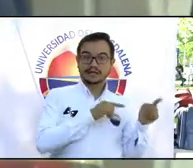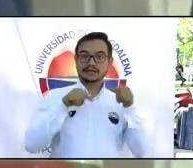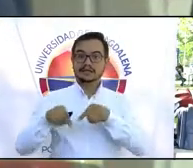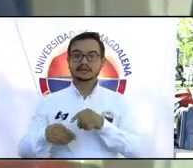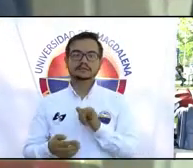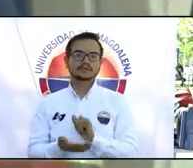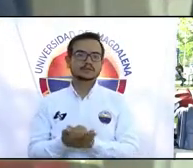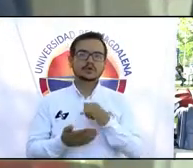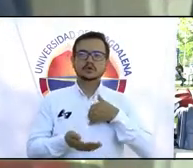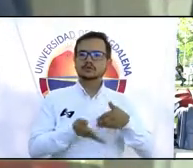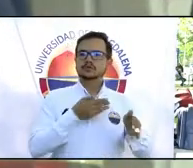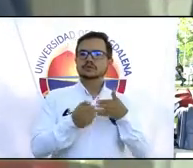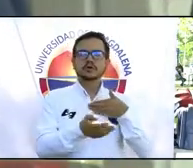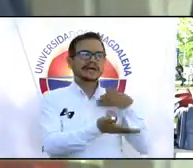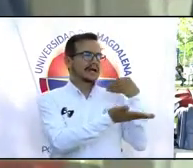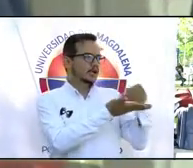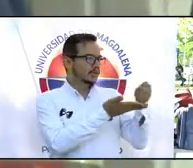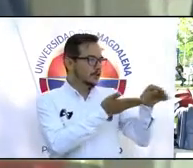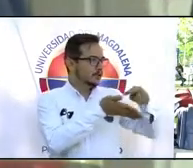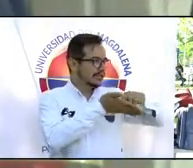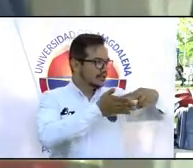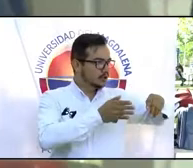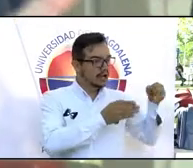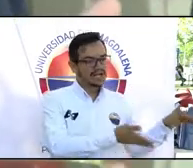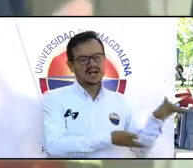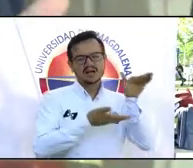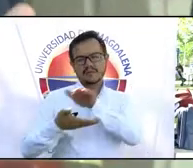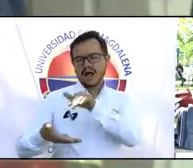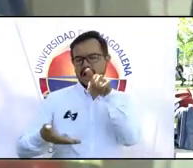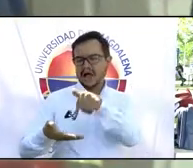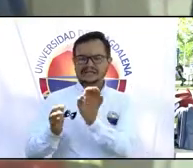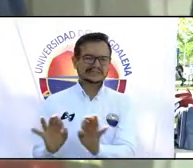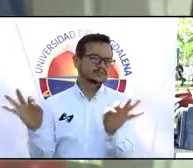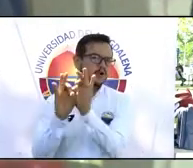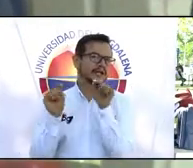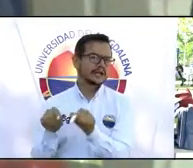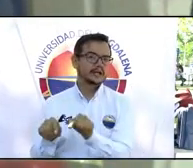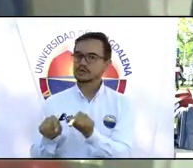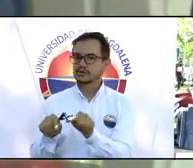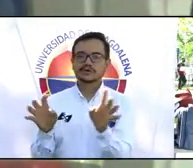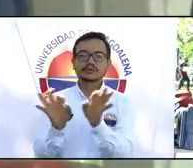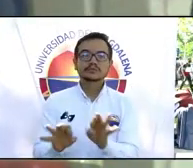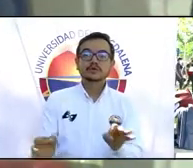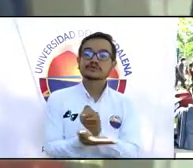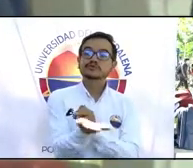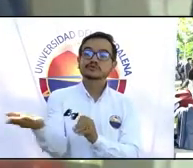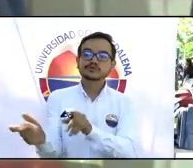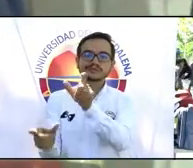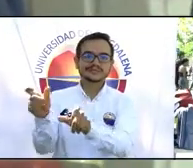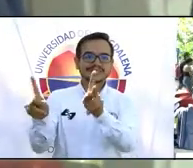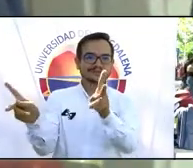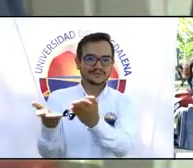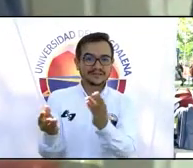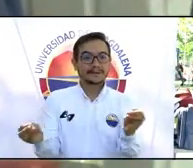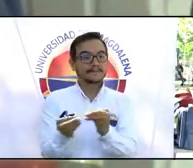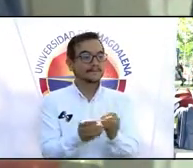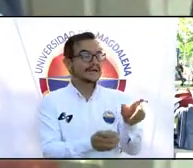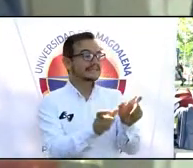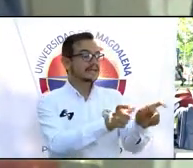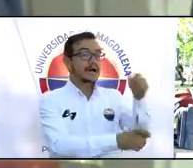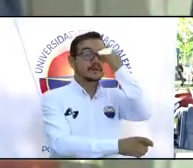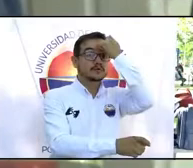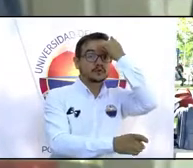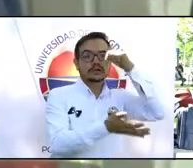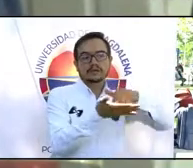tecnología, lo más importante que tiene el programa son ustedes y el compromiso de los profesores. El de ustedes por aprender y el de ellos por enseñar. Y es